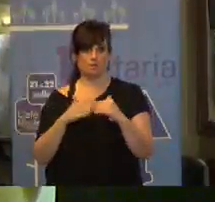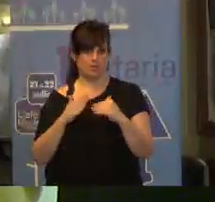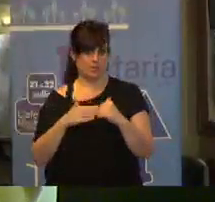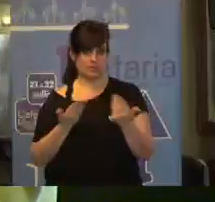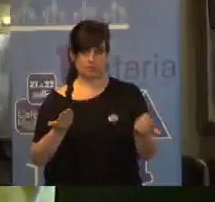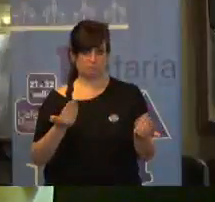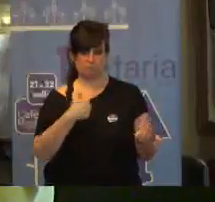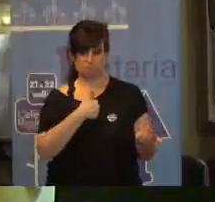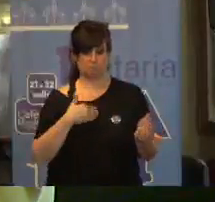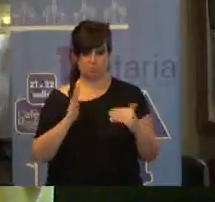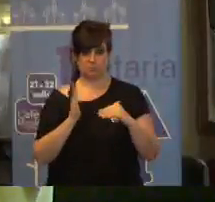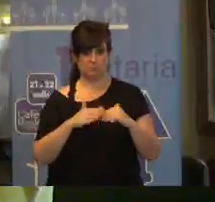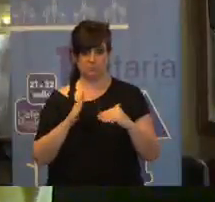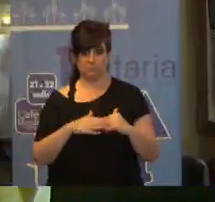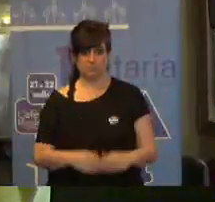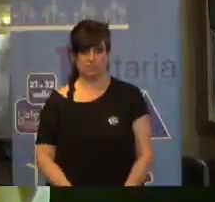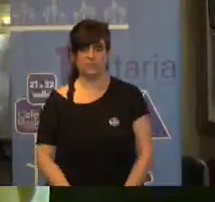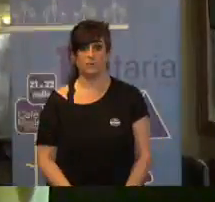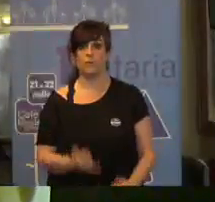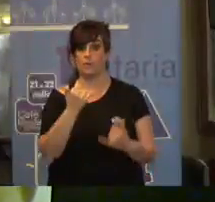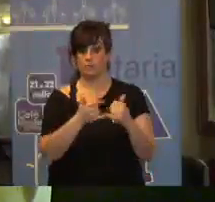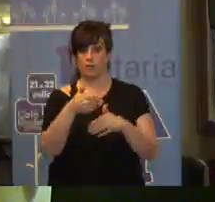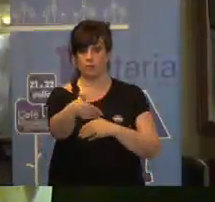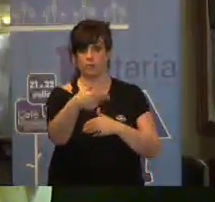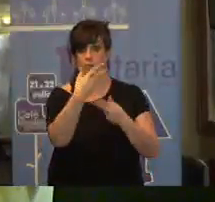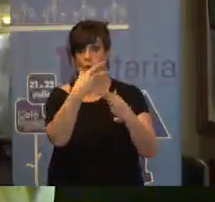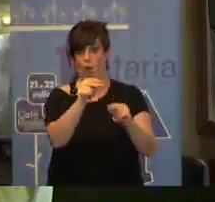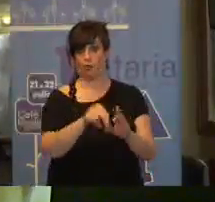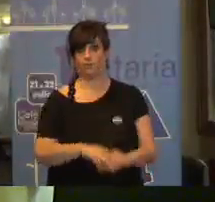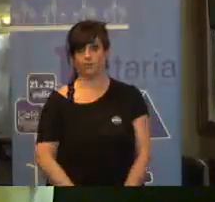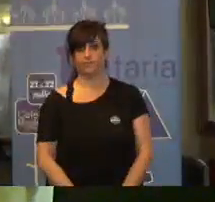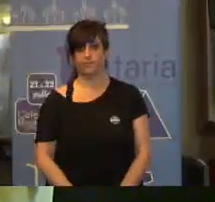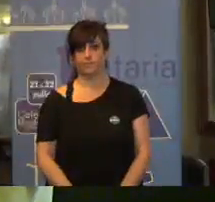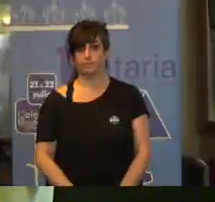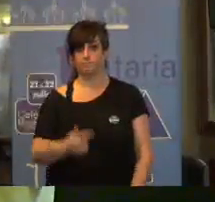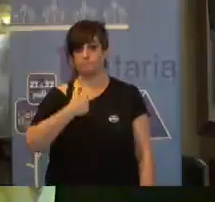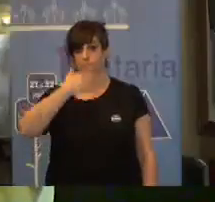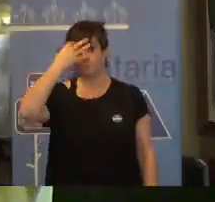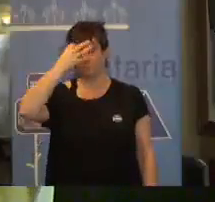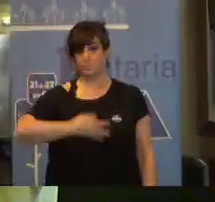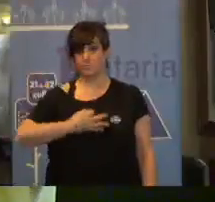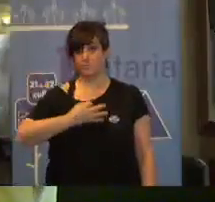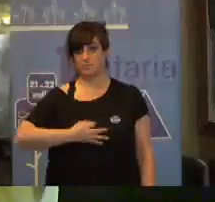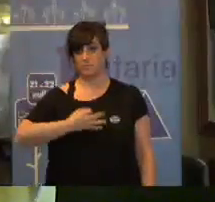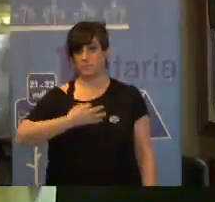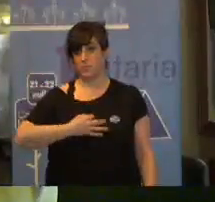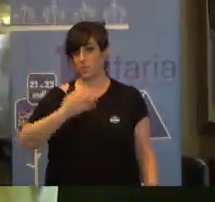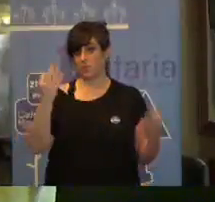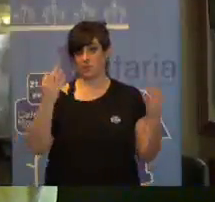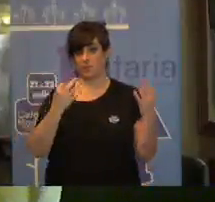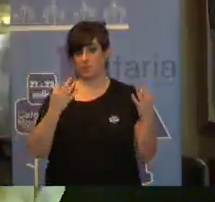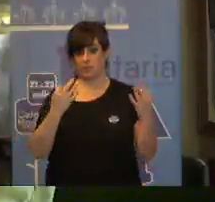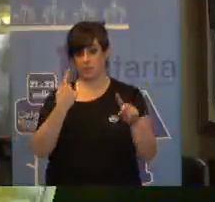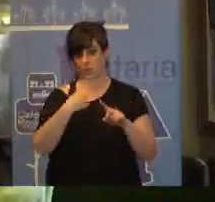papel reducido que nega o futuro. E creo que había que facer fincapé nestas